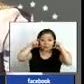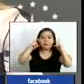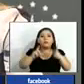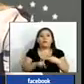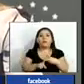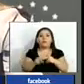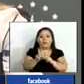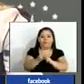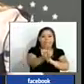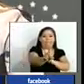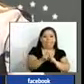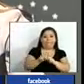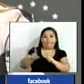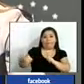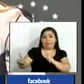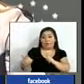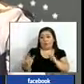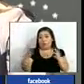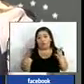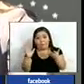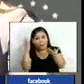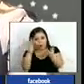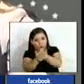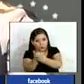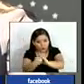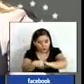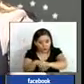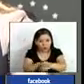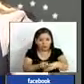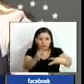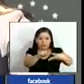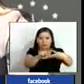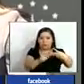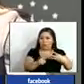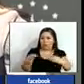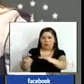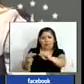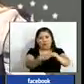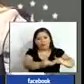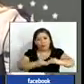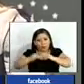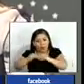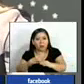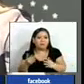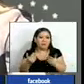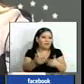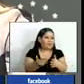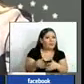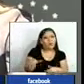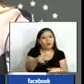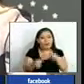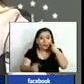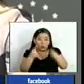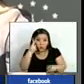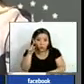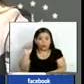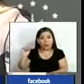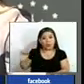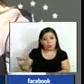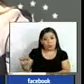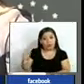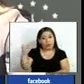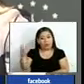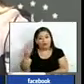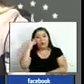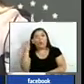el distanciamiento social y el lavado de manos. En todos los parques vamos a tener estaciones, el ingreso va a